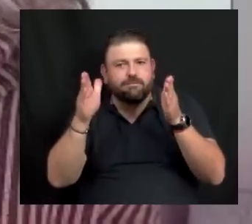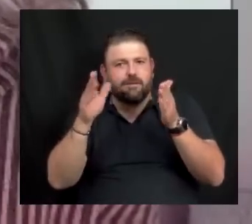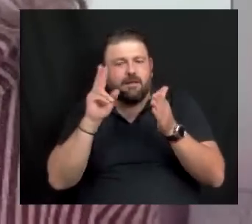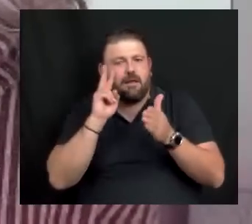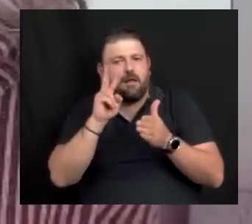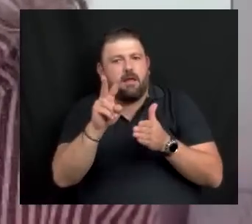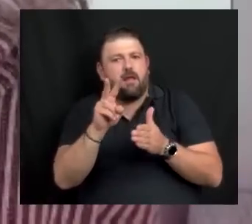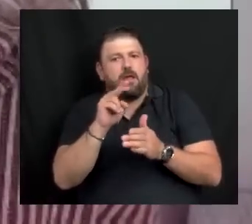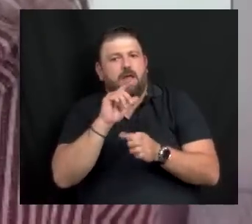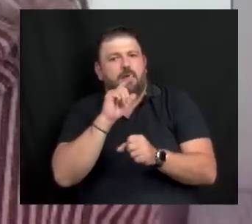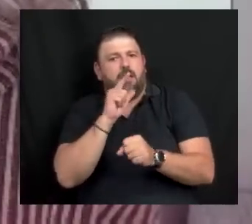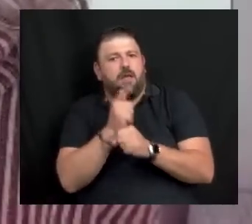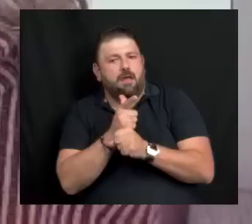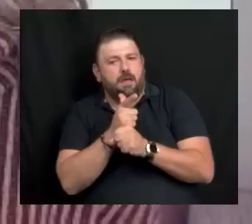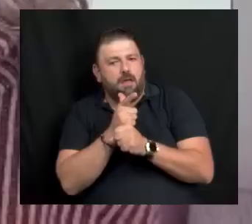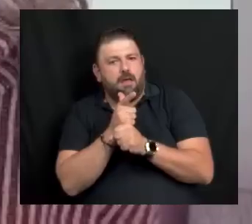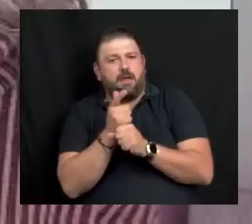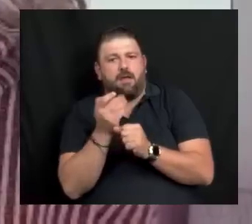dijo Ara,